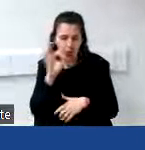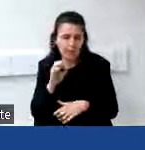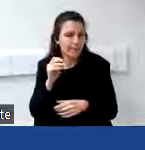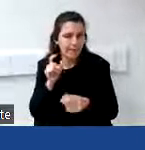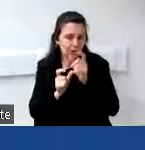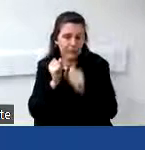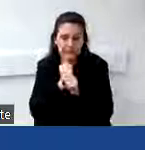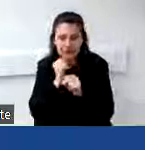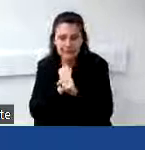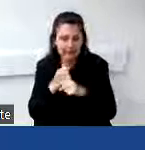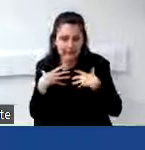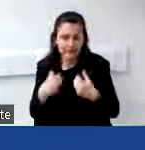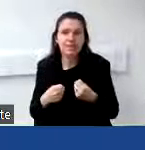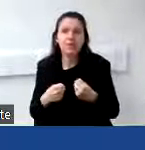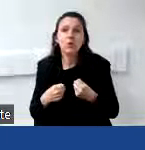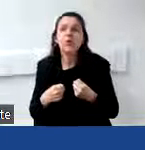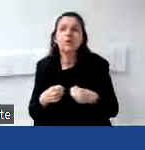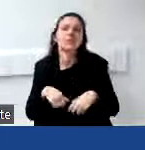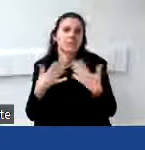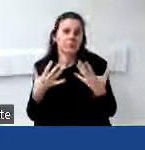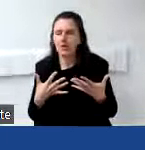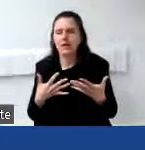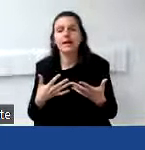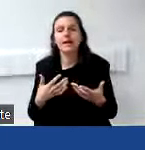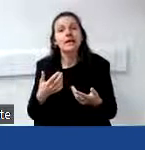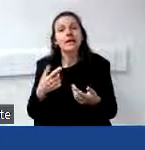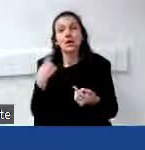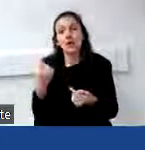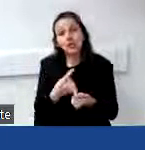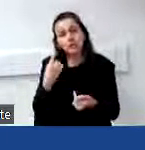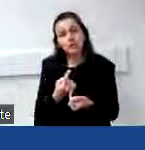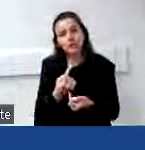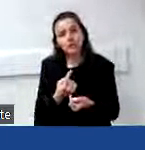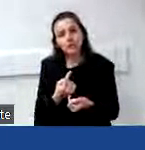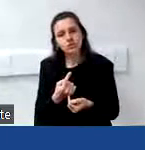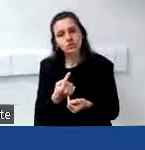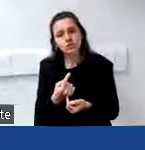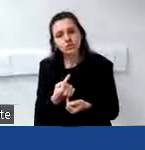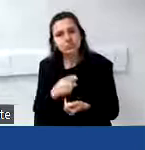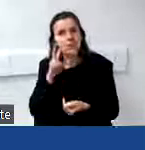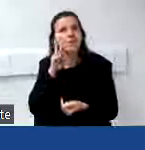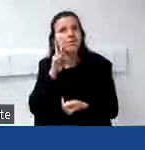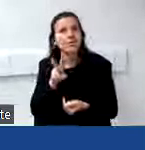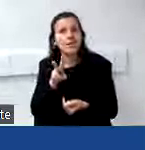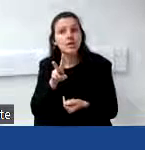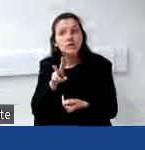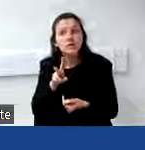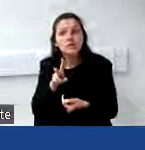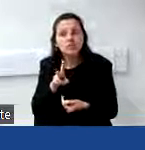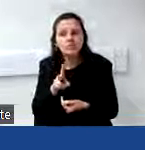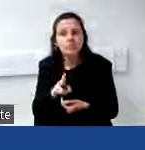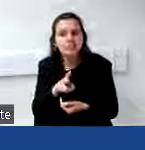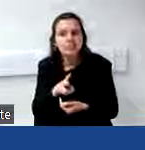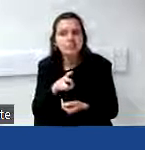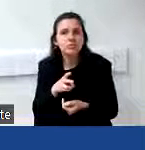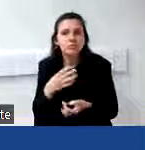la recepción o en el lugar en donde estemos, ahí decidimos en forma de lo que estamos viendo, de las respuestas que nos